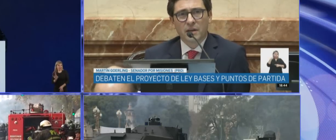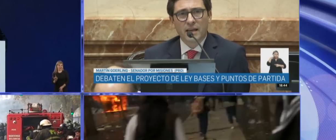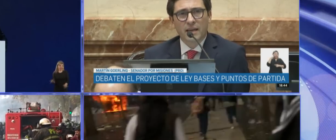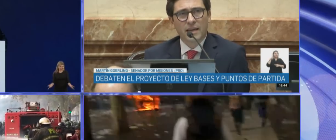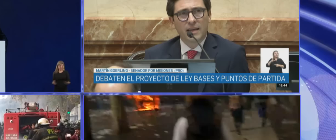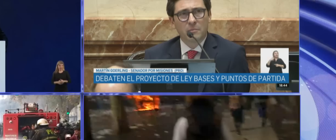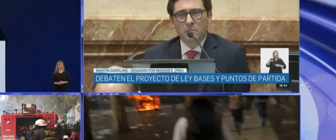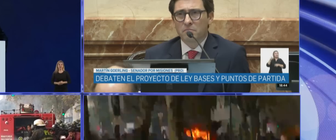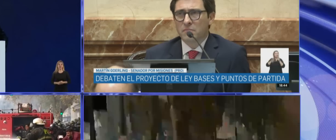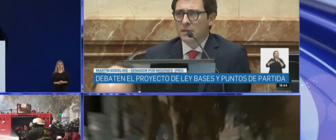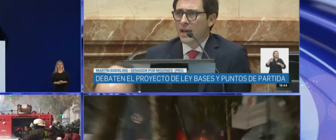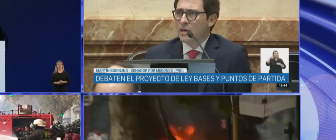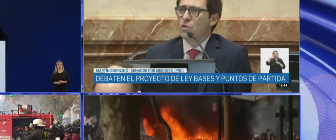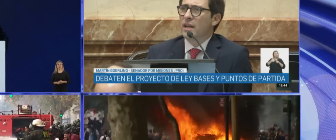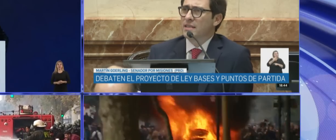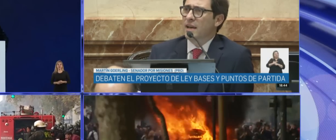difícil.